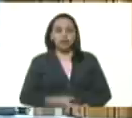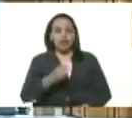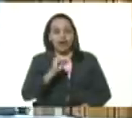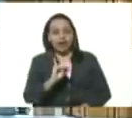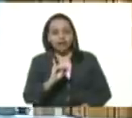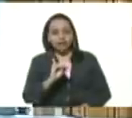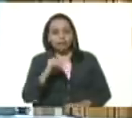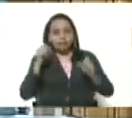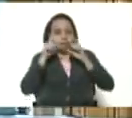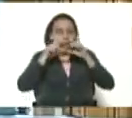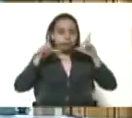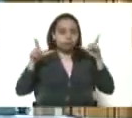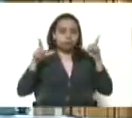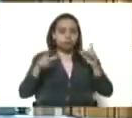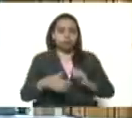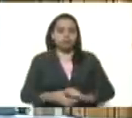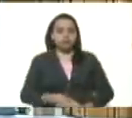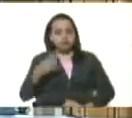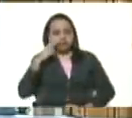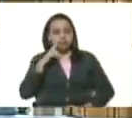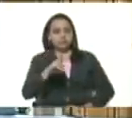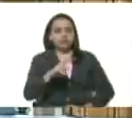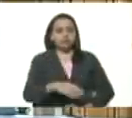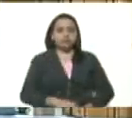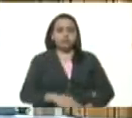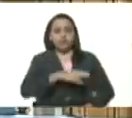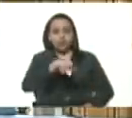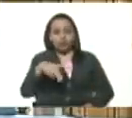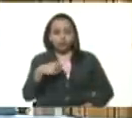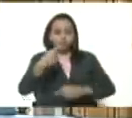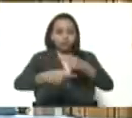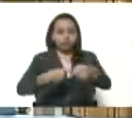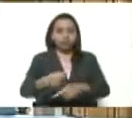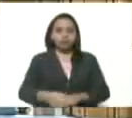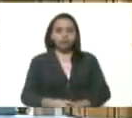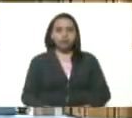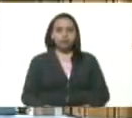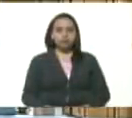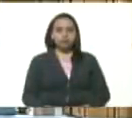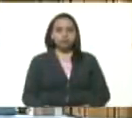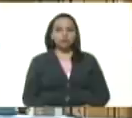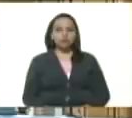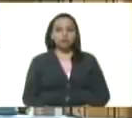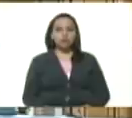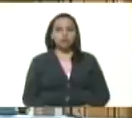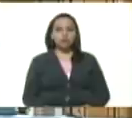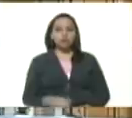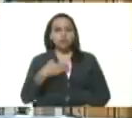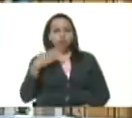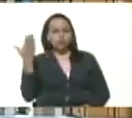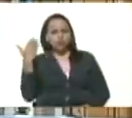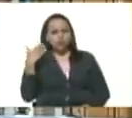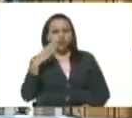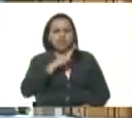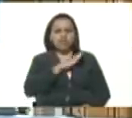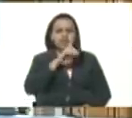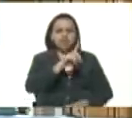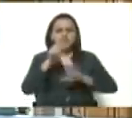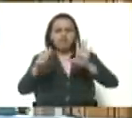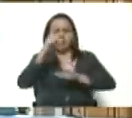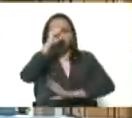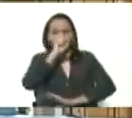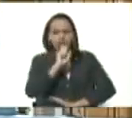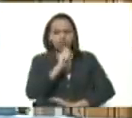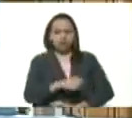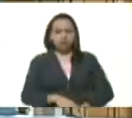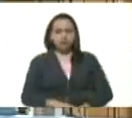conmovedor, impactante para nuestra generación. Yo tenía 16 años